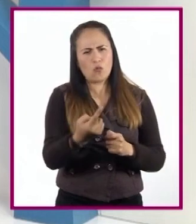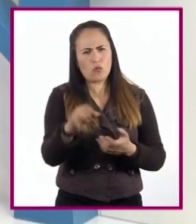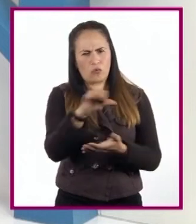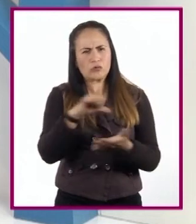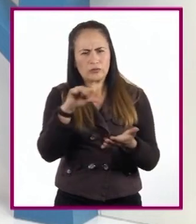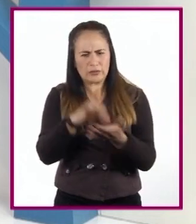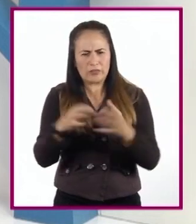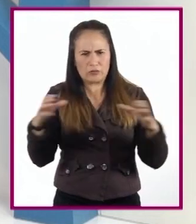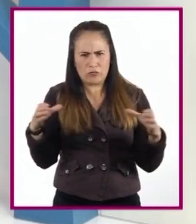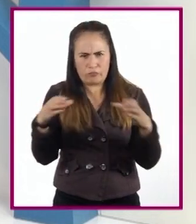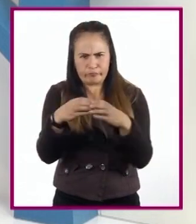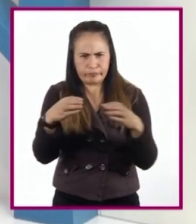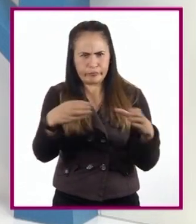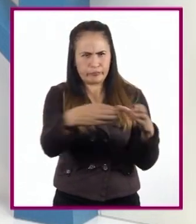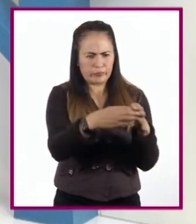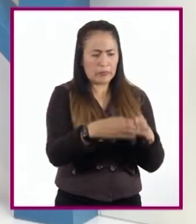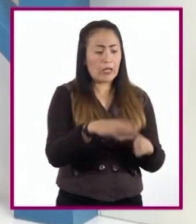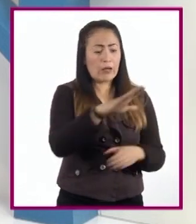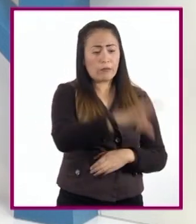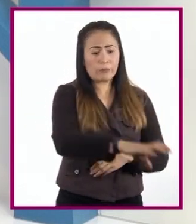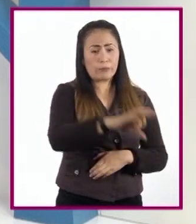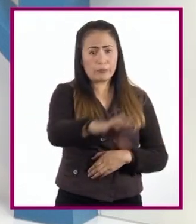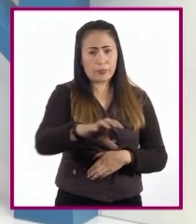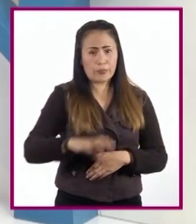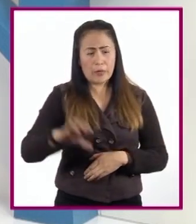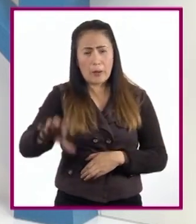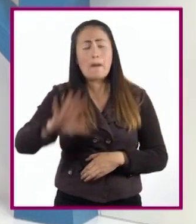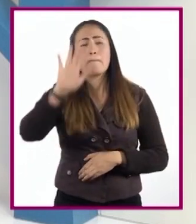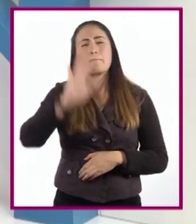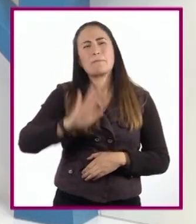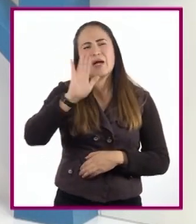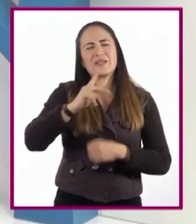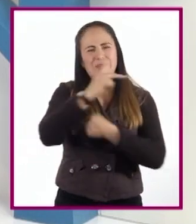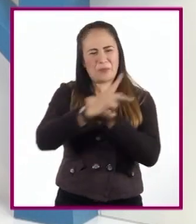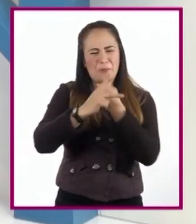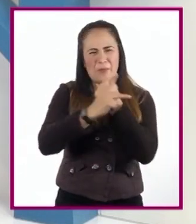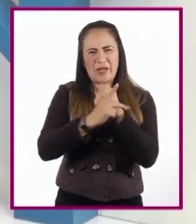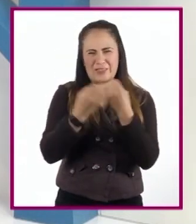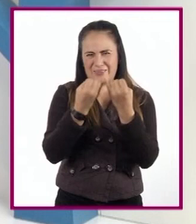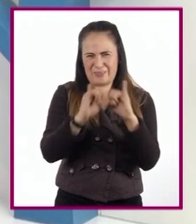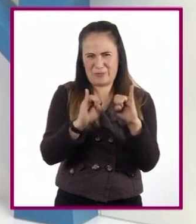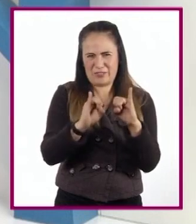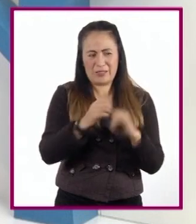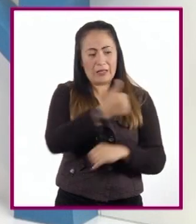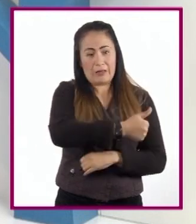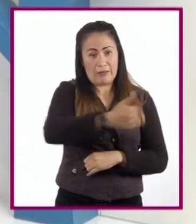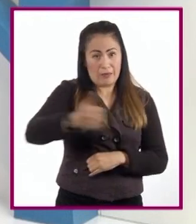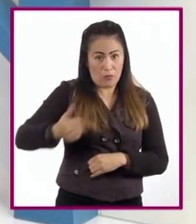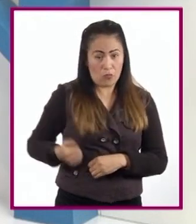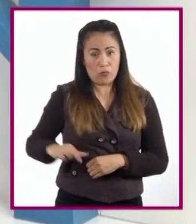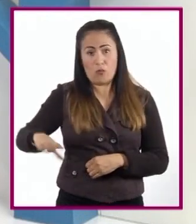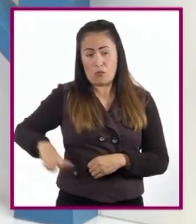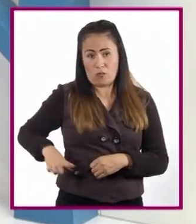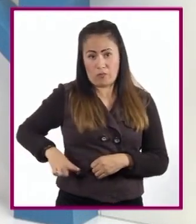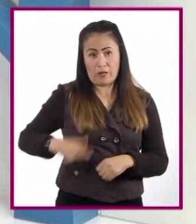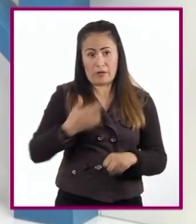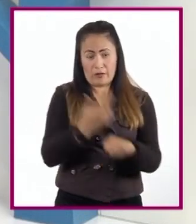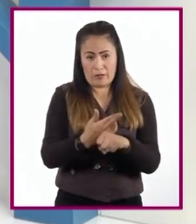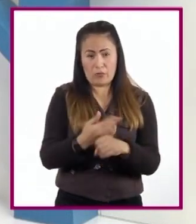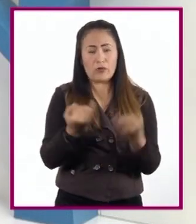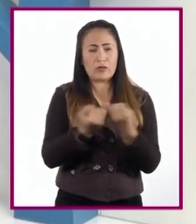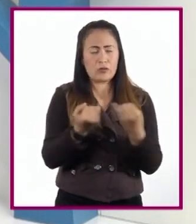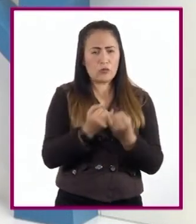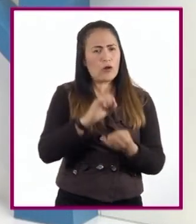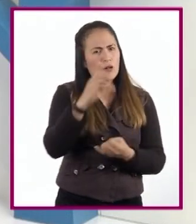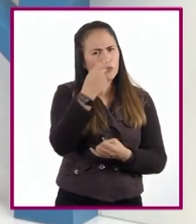de población. Cada Altepetl era como un país independiente, pues no solo tenía su propio gobierno, sino también su propia